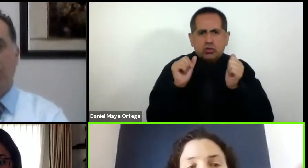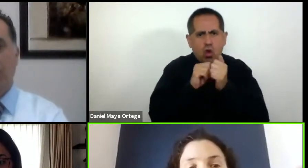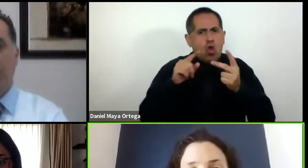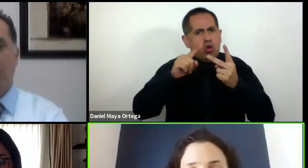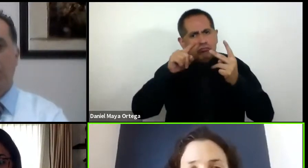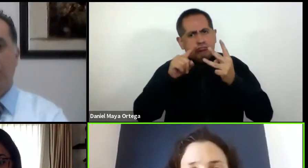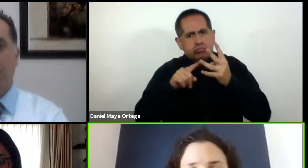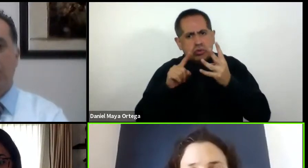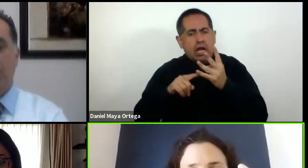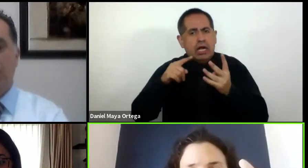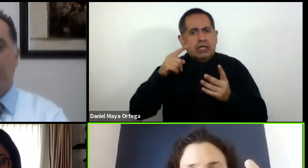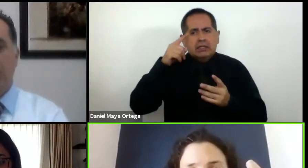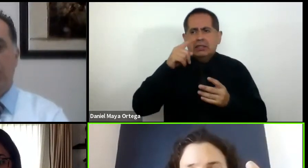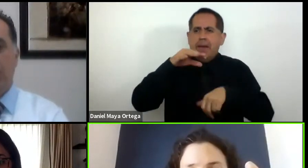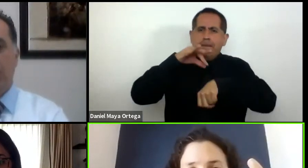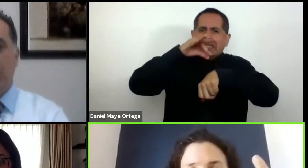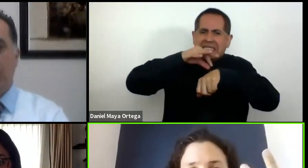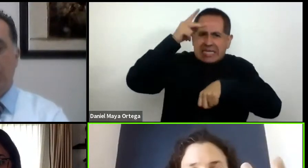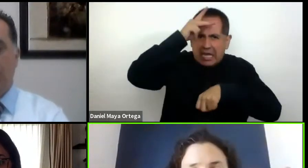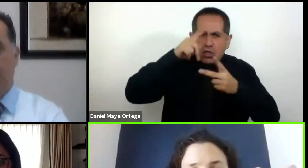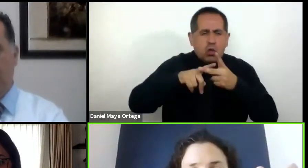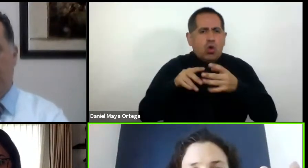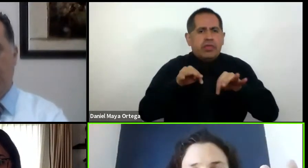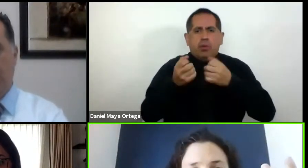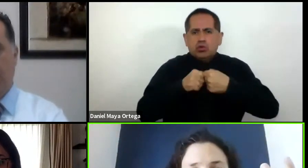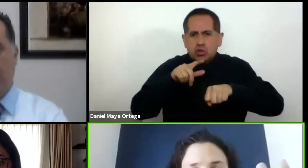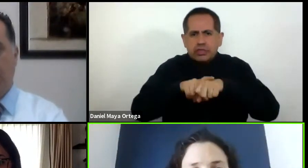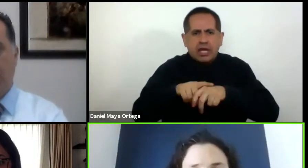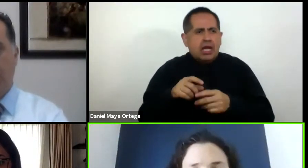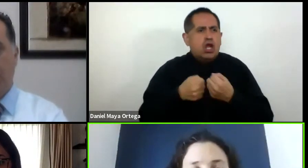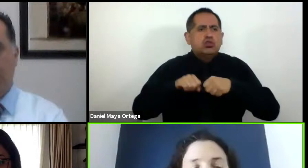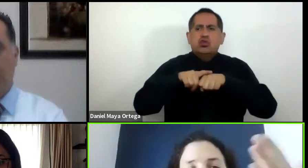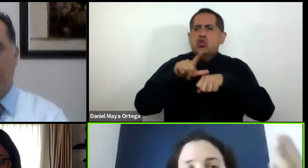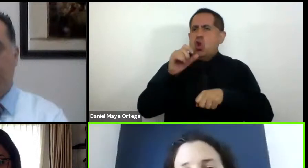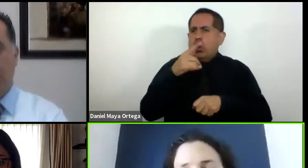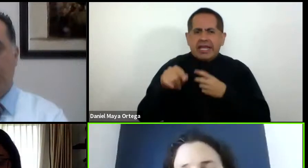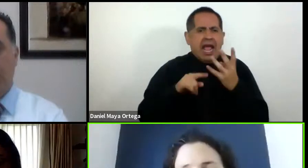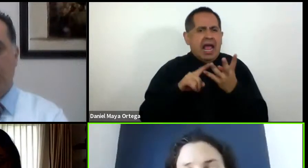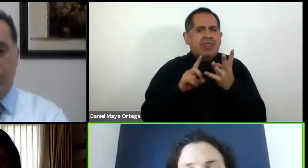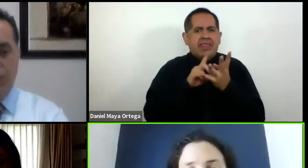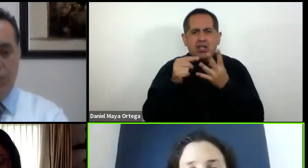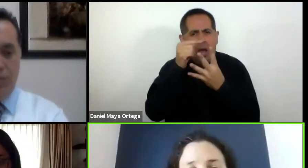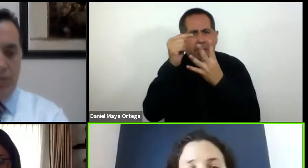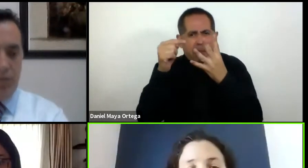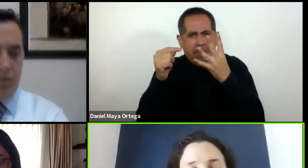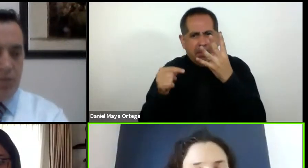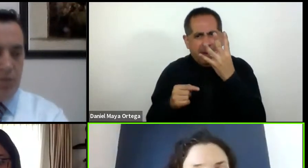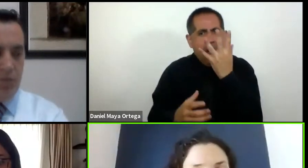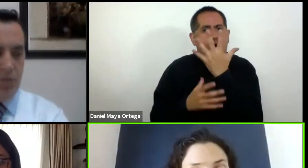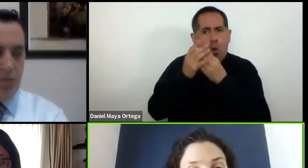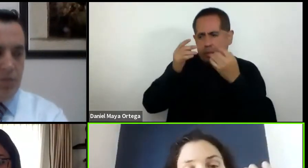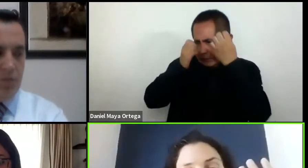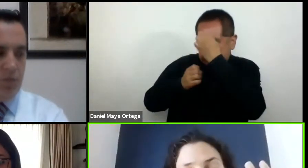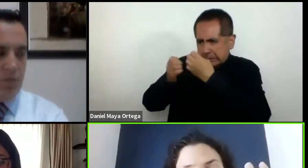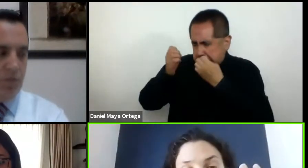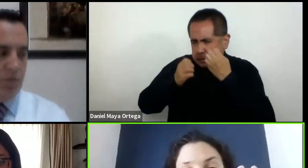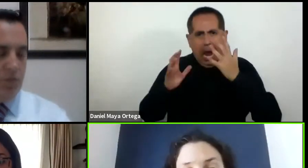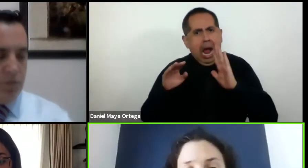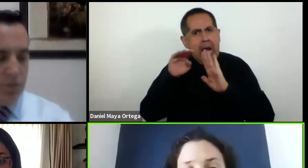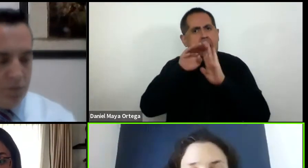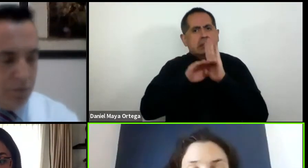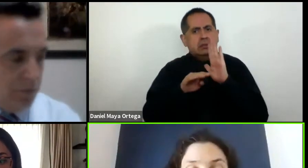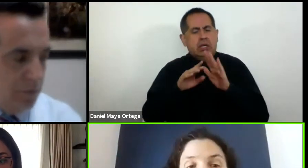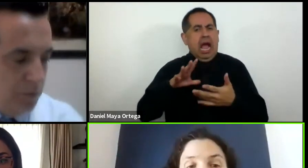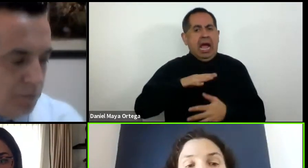peritajes psicológicos, de trabajo social, de sociología, incluso de derecho. Me parece que la Suprema Corte en su protocolo cita